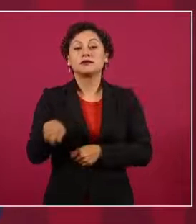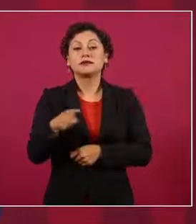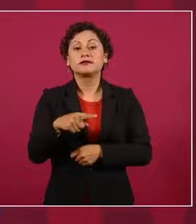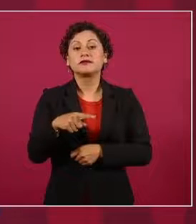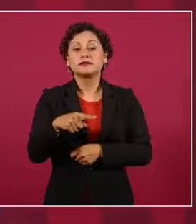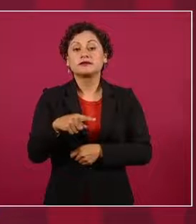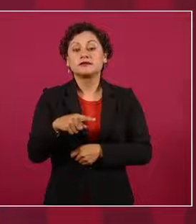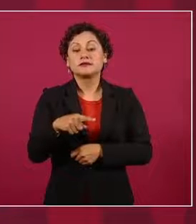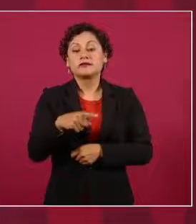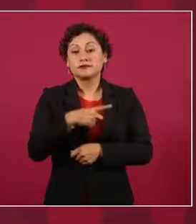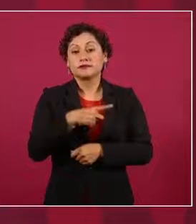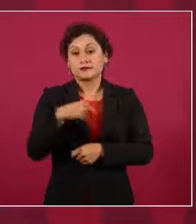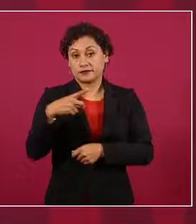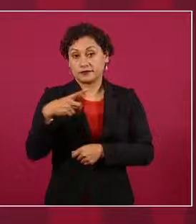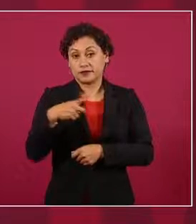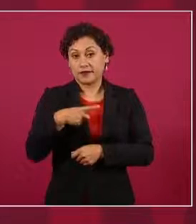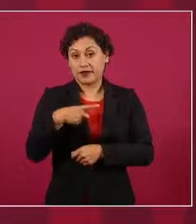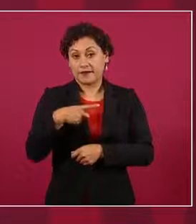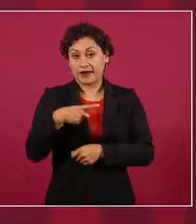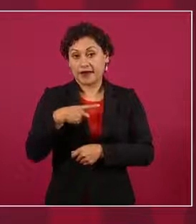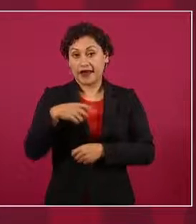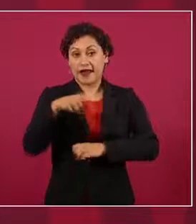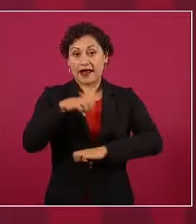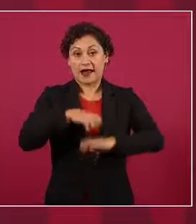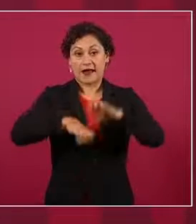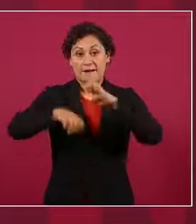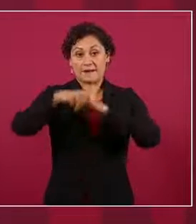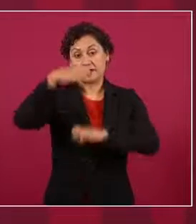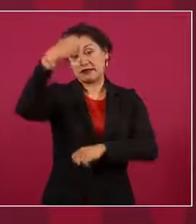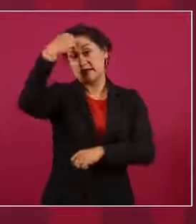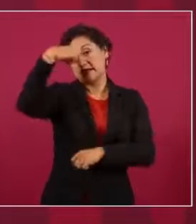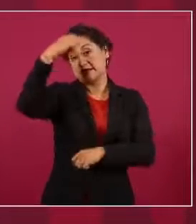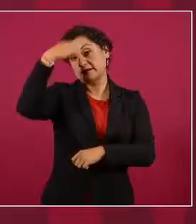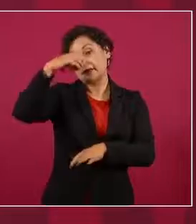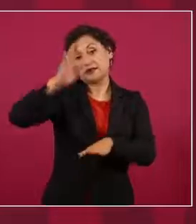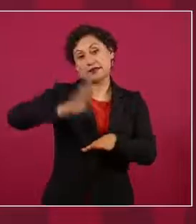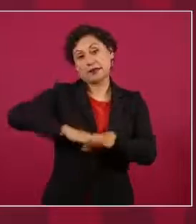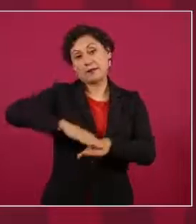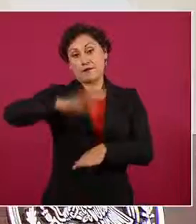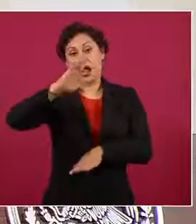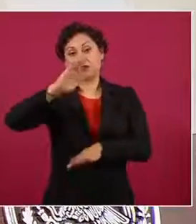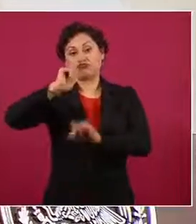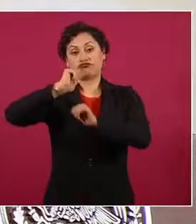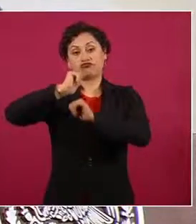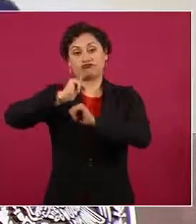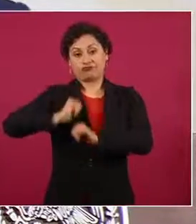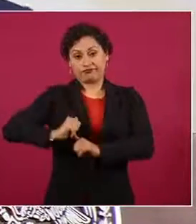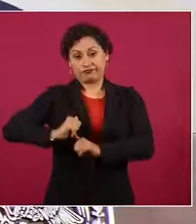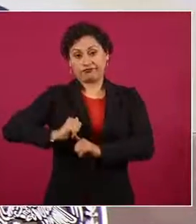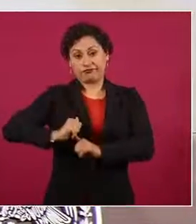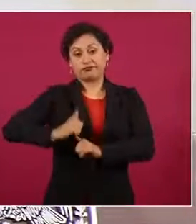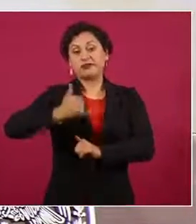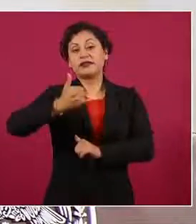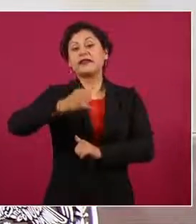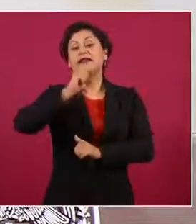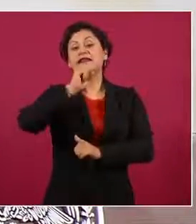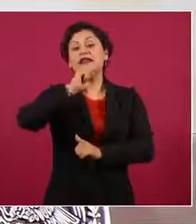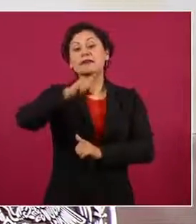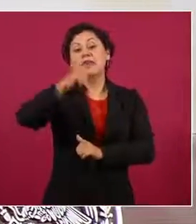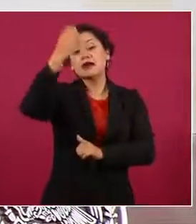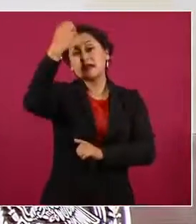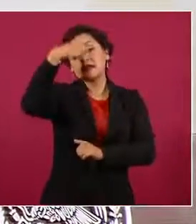es la empresa que tiene más experiencia y la empresa que en los estudios